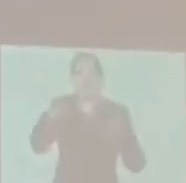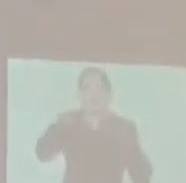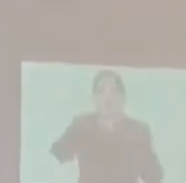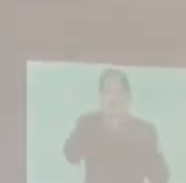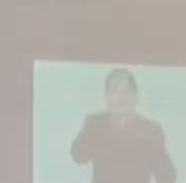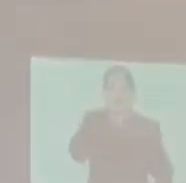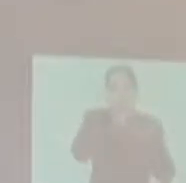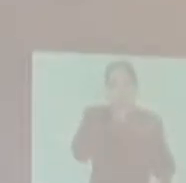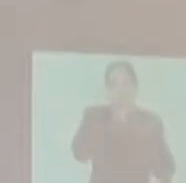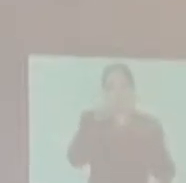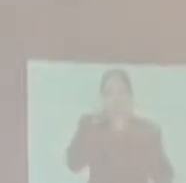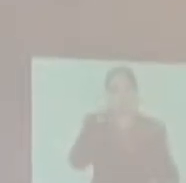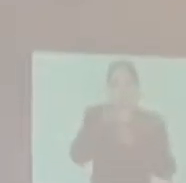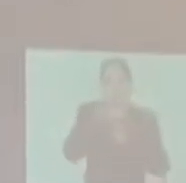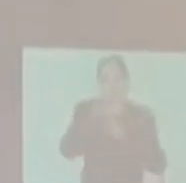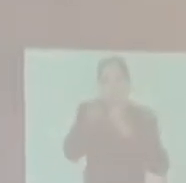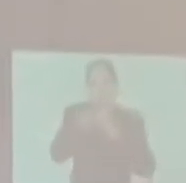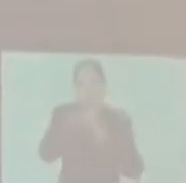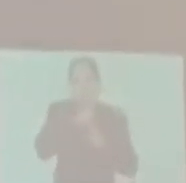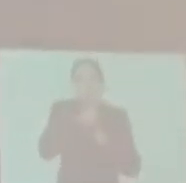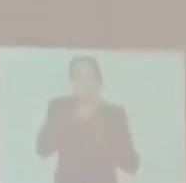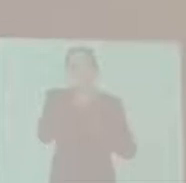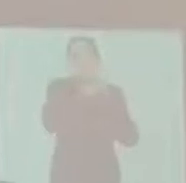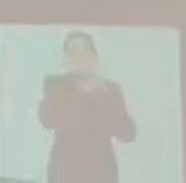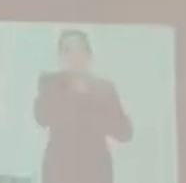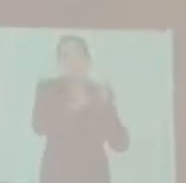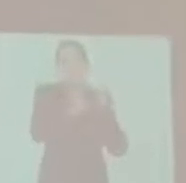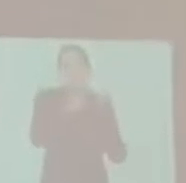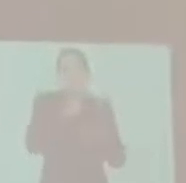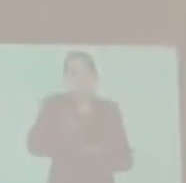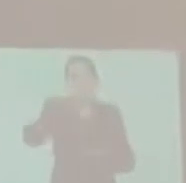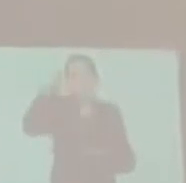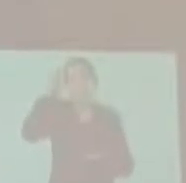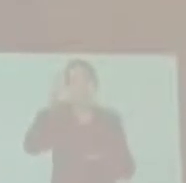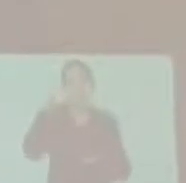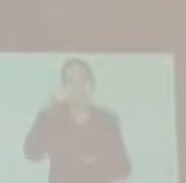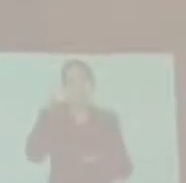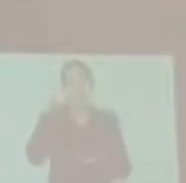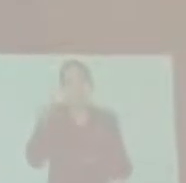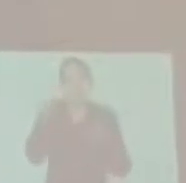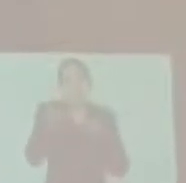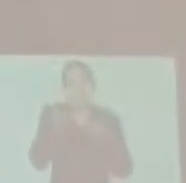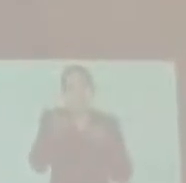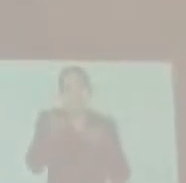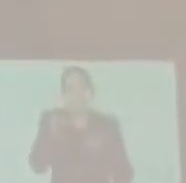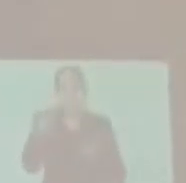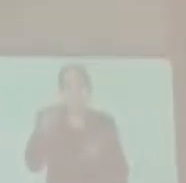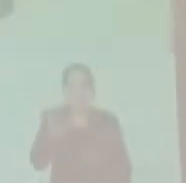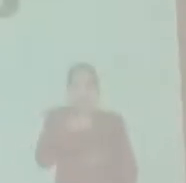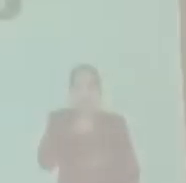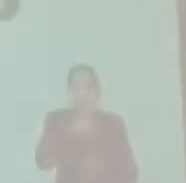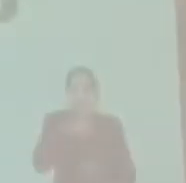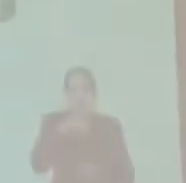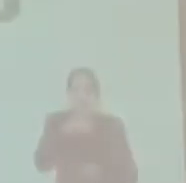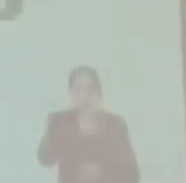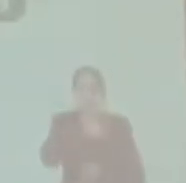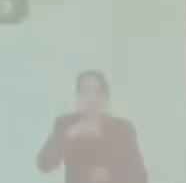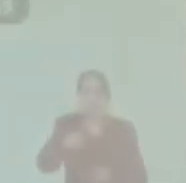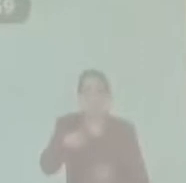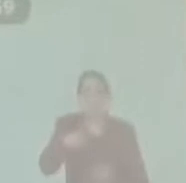Nuestra responsabilidad financiera también se refleja en el manejo que hemos hecho de la deuda pública. Al final de la